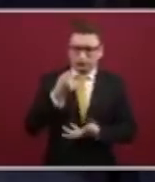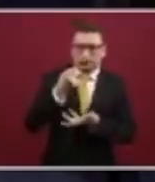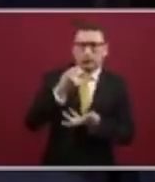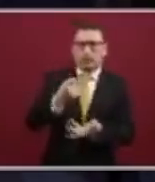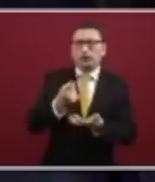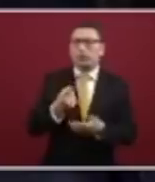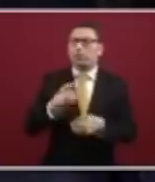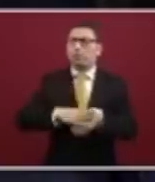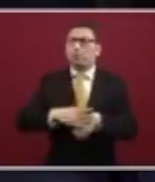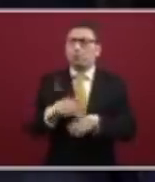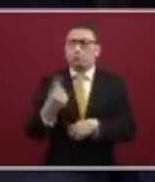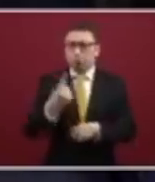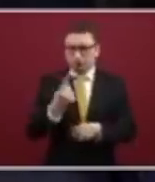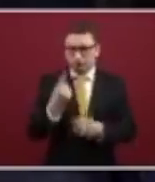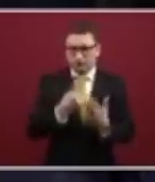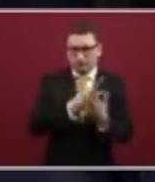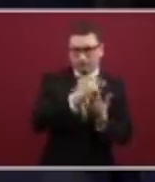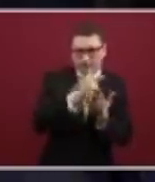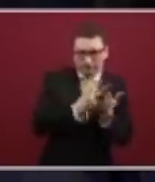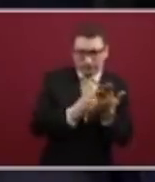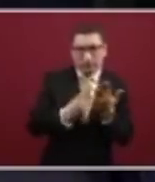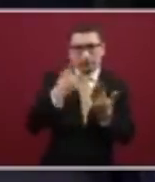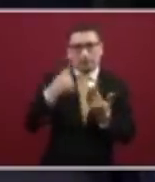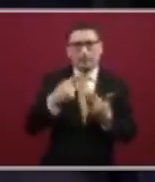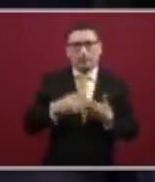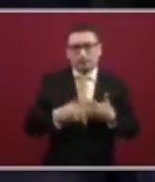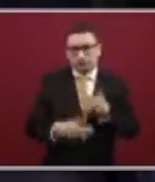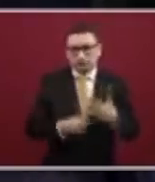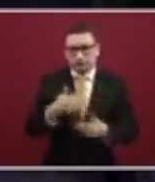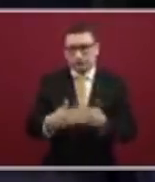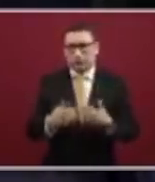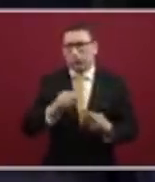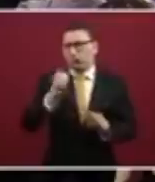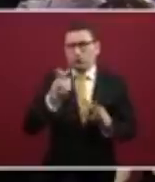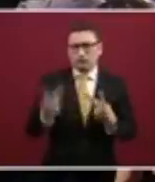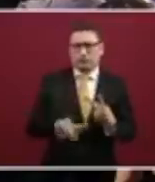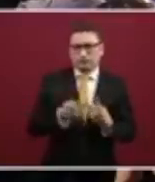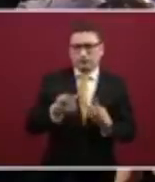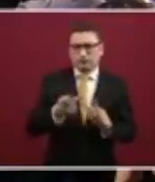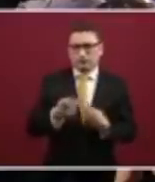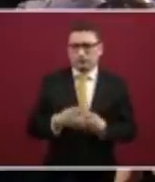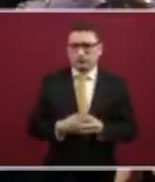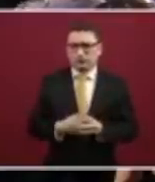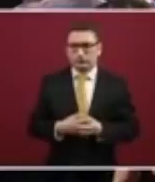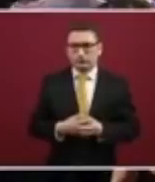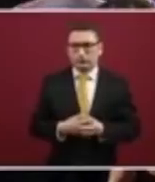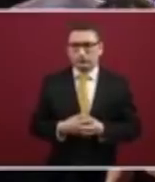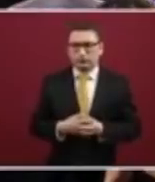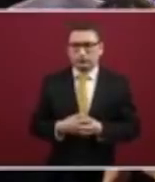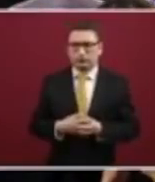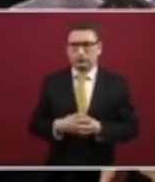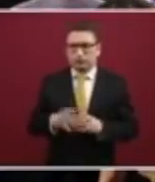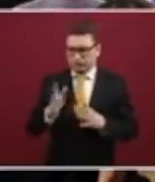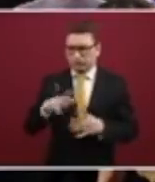sonante, por una planeación de una estrategia eficiente. Por eso lo planteaba. Y otra pregunta, presidente, aprovechando. No, pero ya hay un